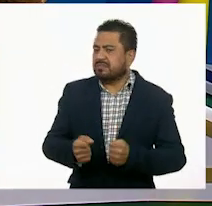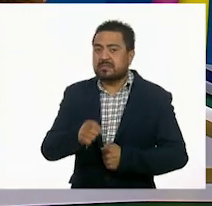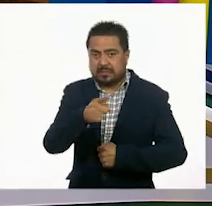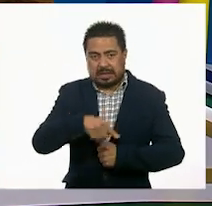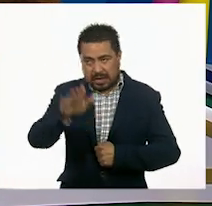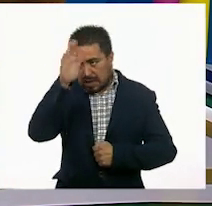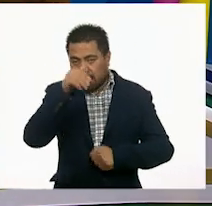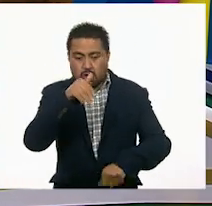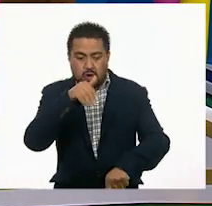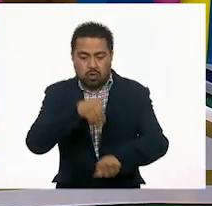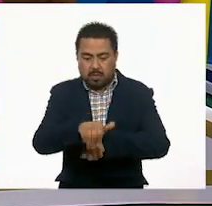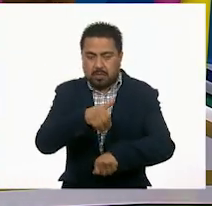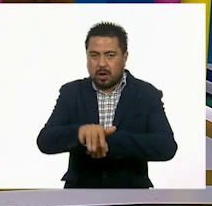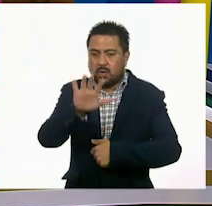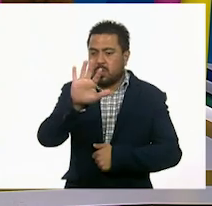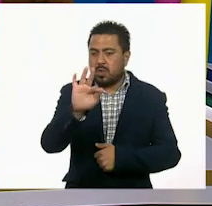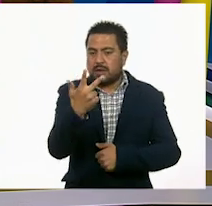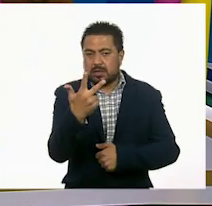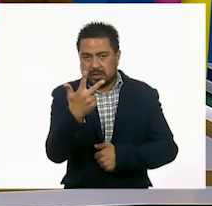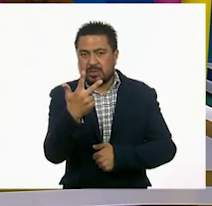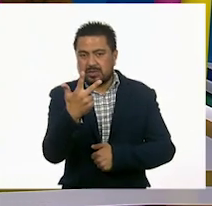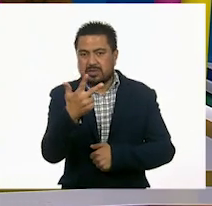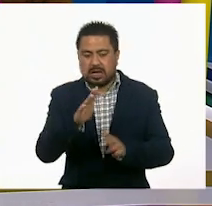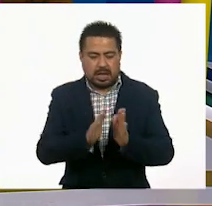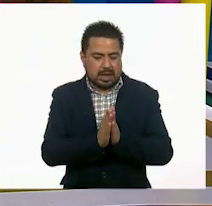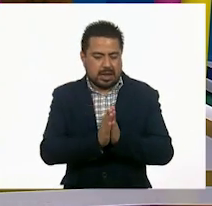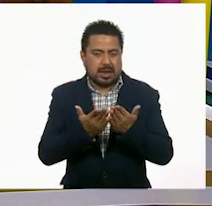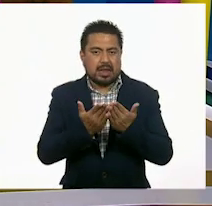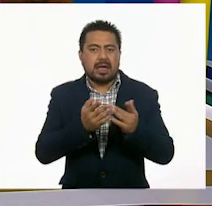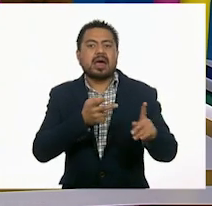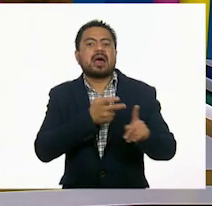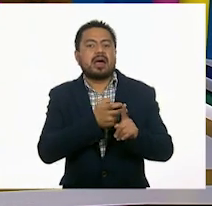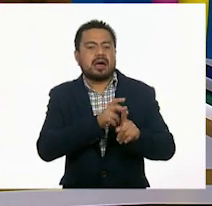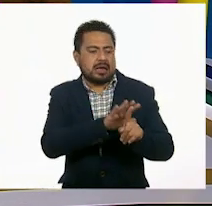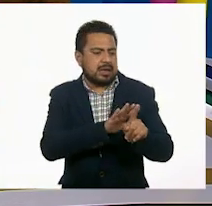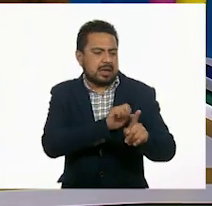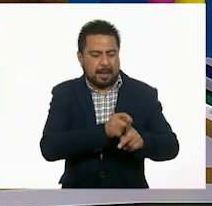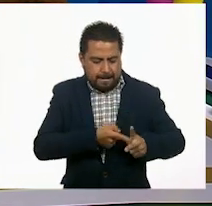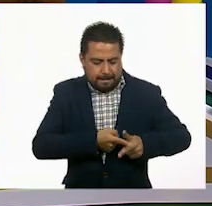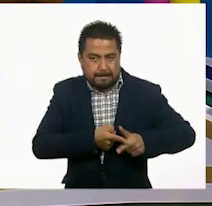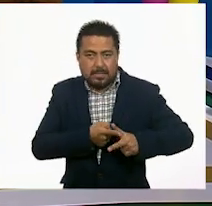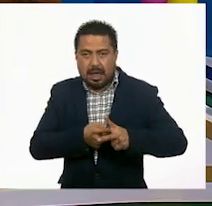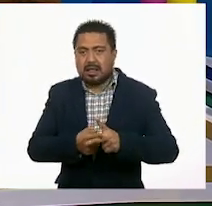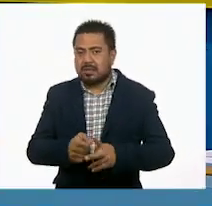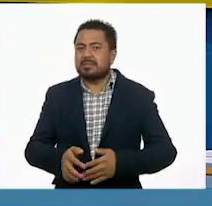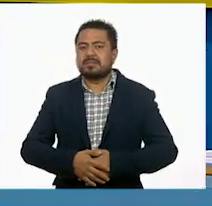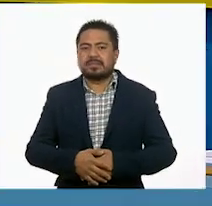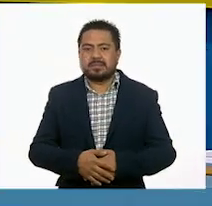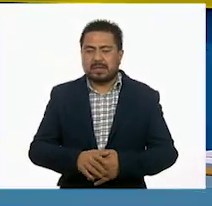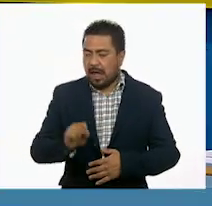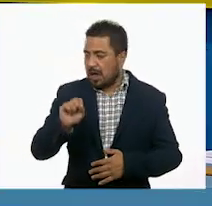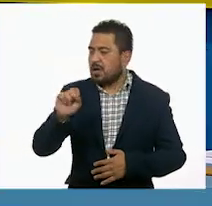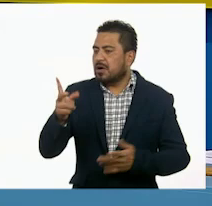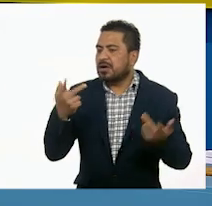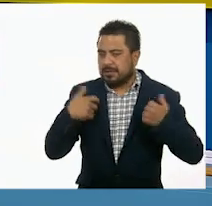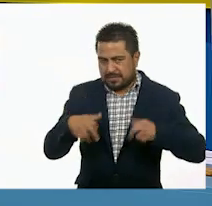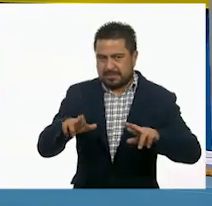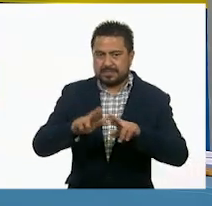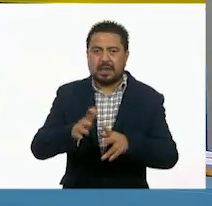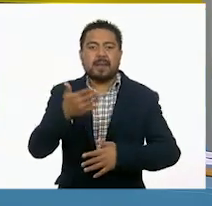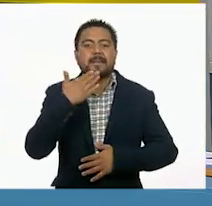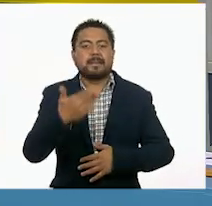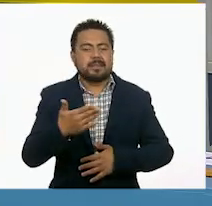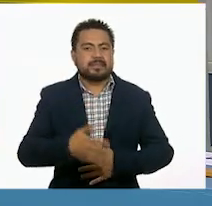Recuerden, página 48 de su libro de desafíos matemáticos. Ok, maestro.